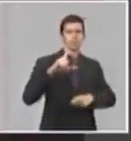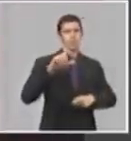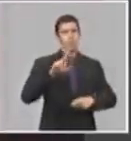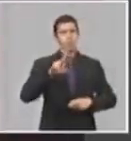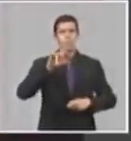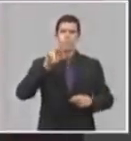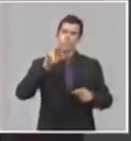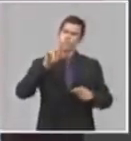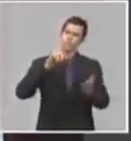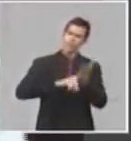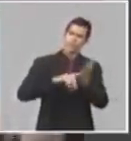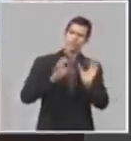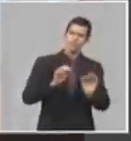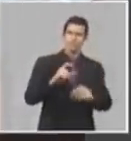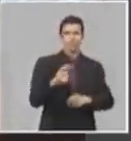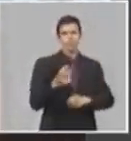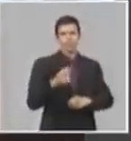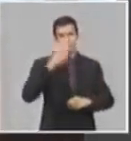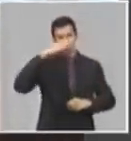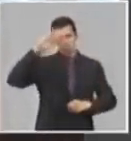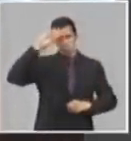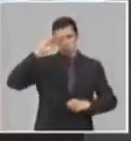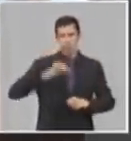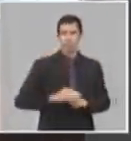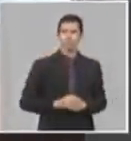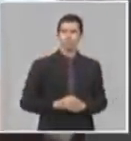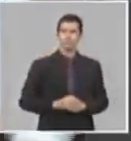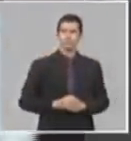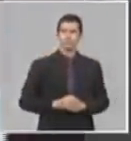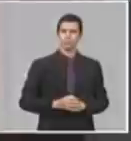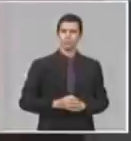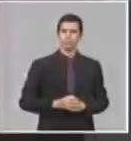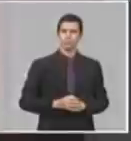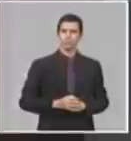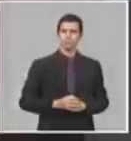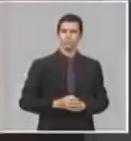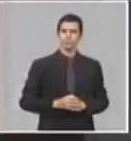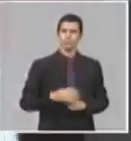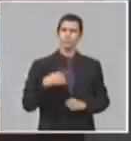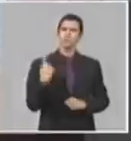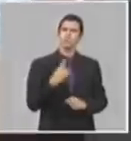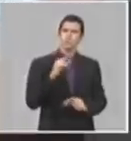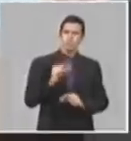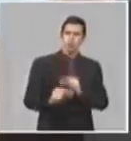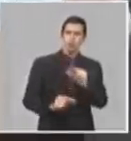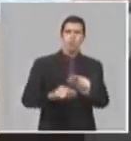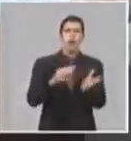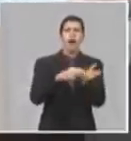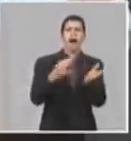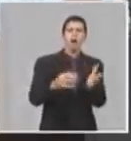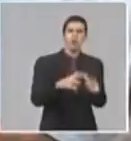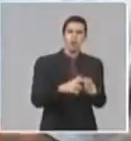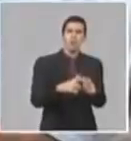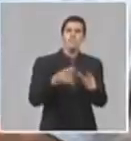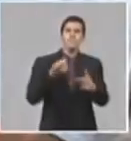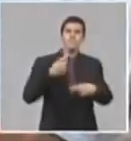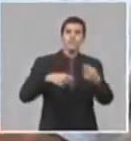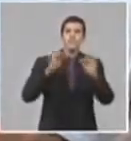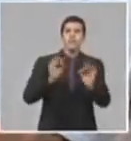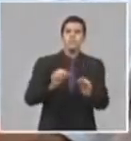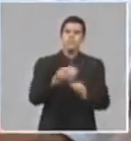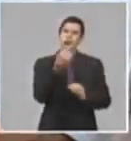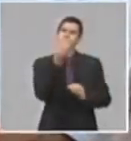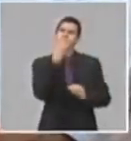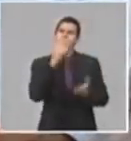haciendo. Vamos a dar también una cantidad adicional de granos, de frijoles. Y estamos buscando también para dar una cantidad